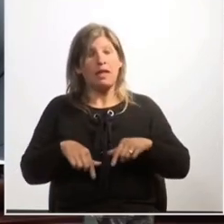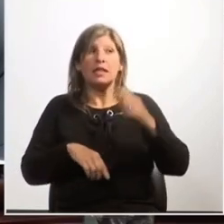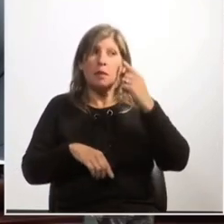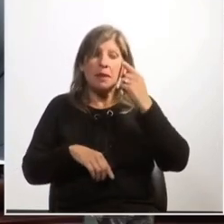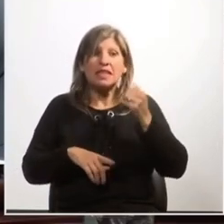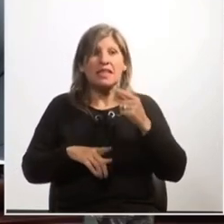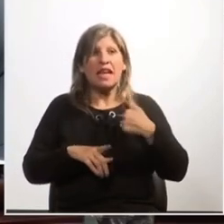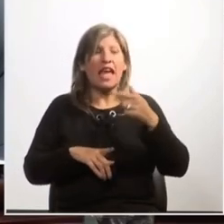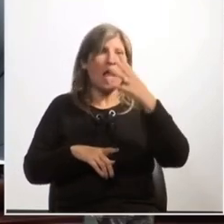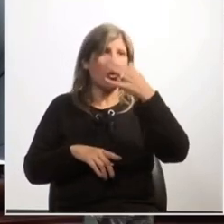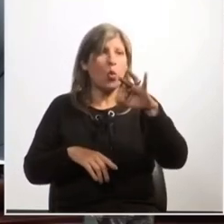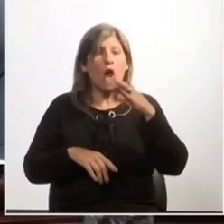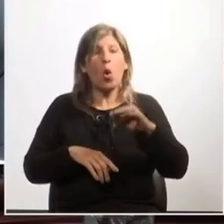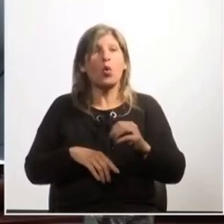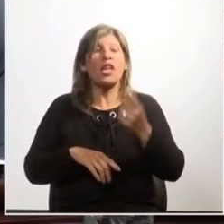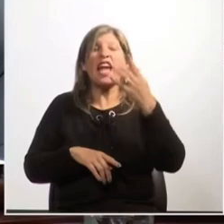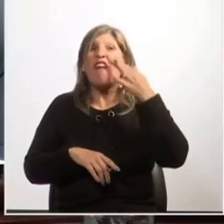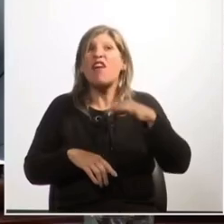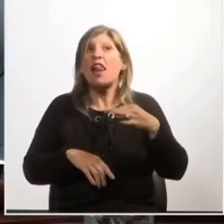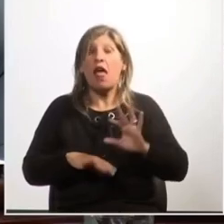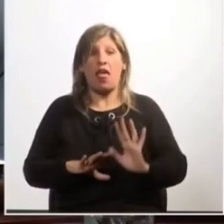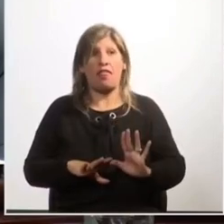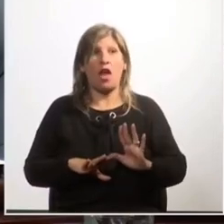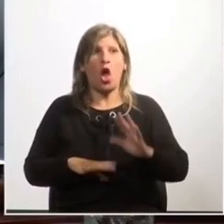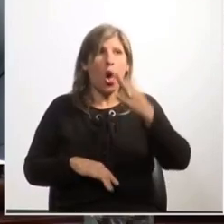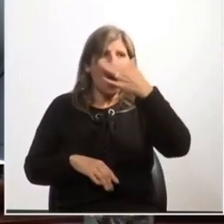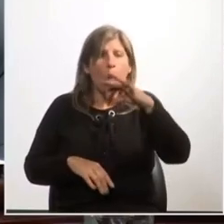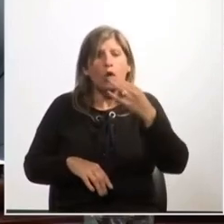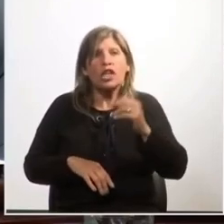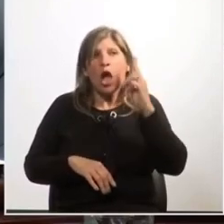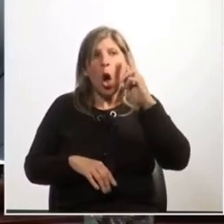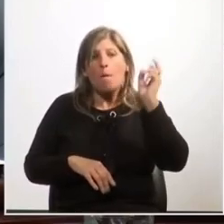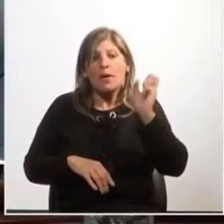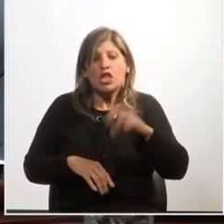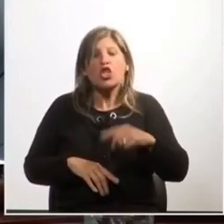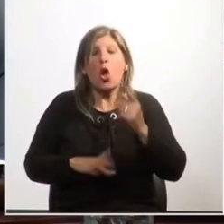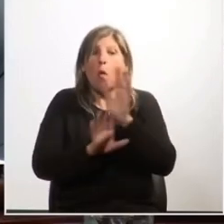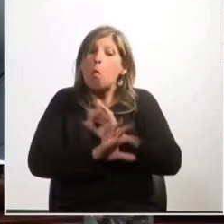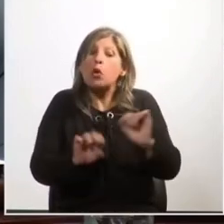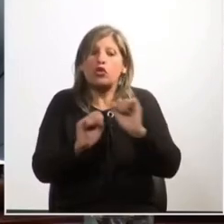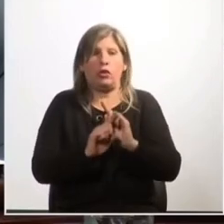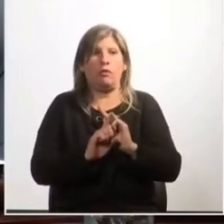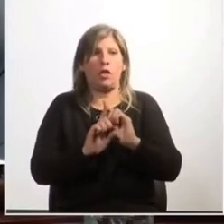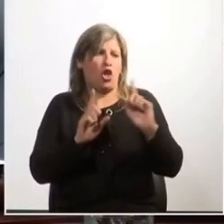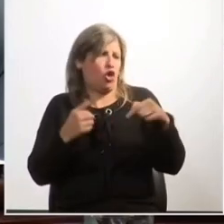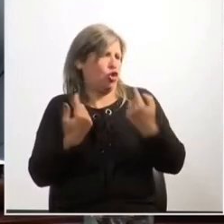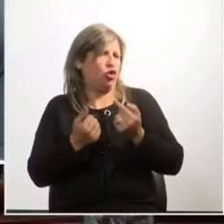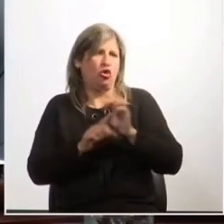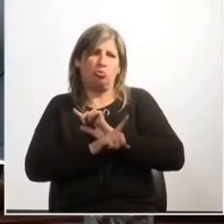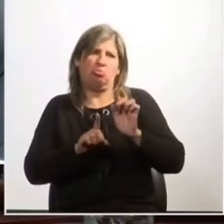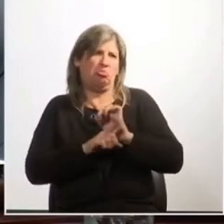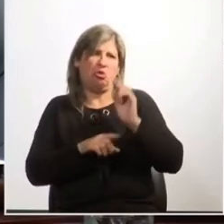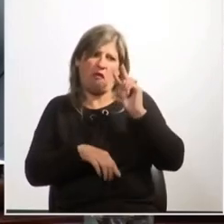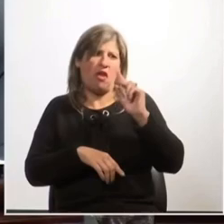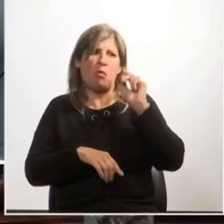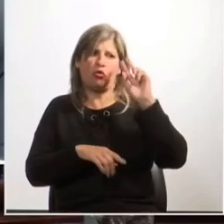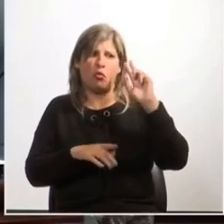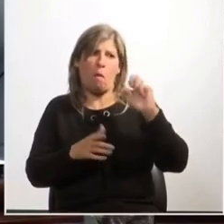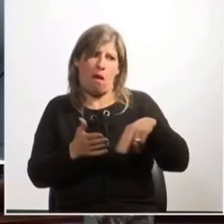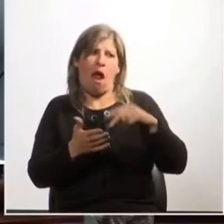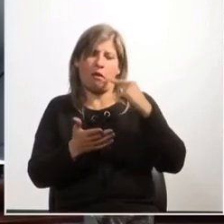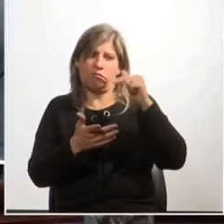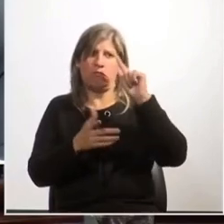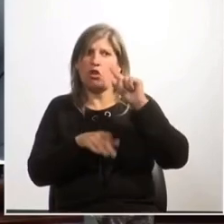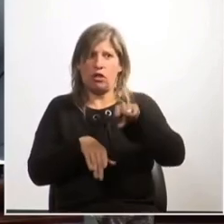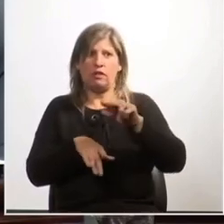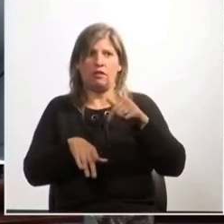una única verdad, que hay una única opinión posible. Nosotros no vemos un plan en lo que se planteó acá. Se